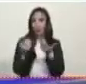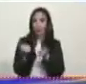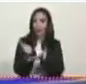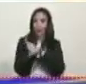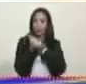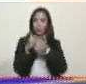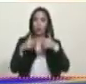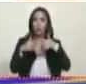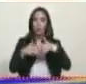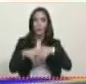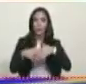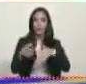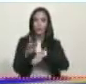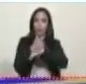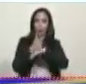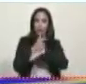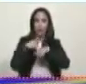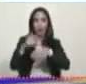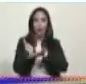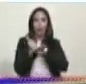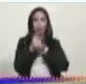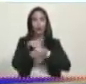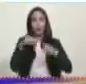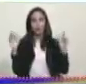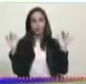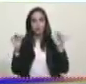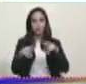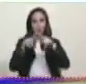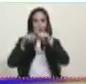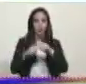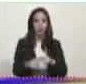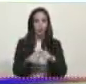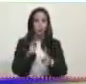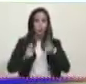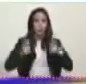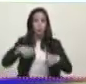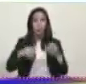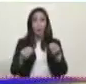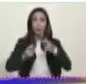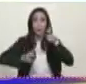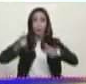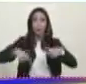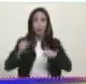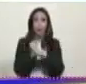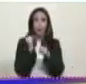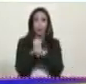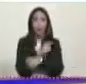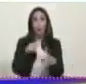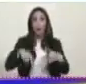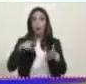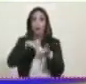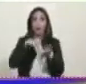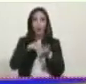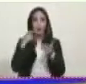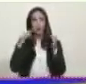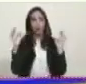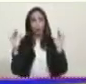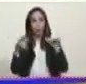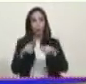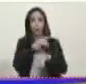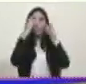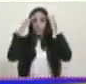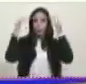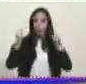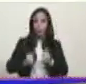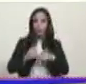gobierno nacional, que hoy en día alberga a una masa trabajadora oriunda del estado de Carabobo, los cuales se encuentran